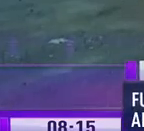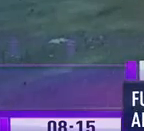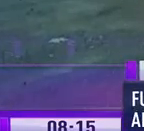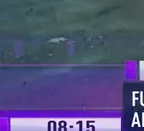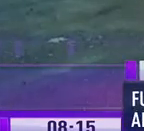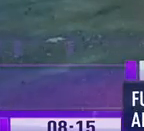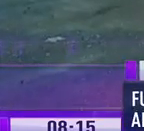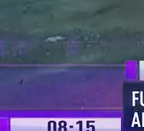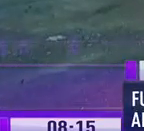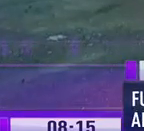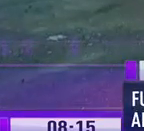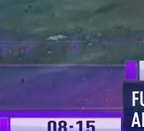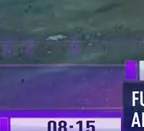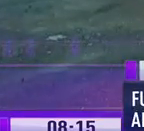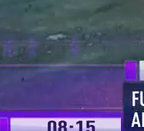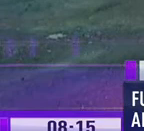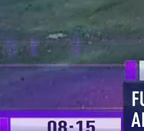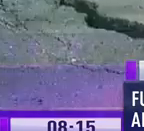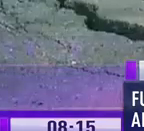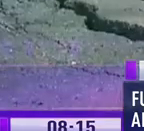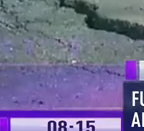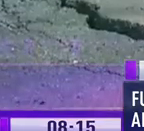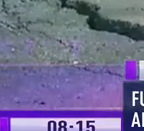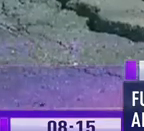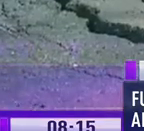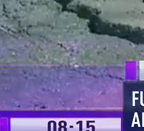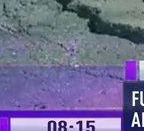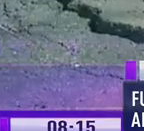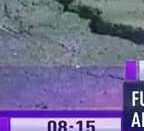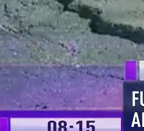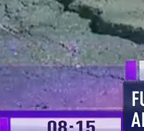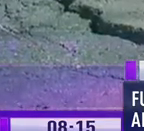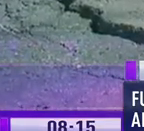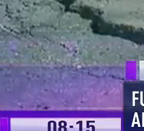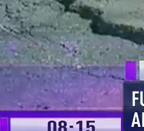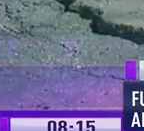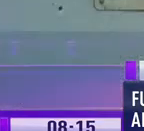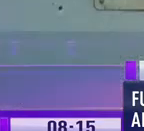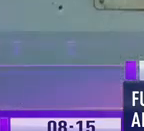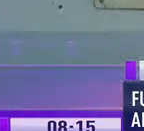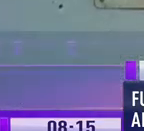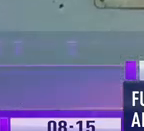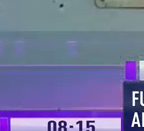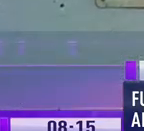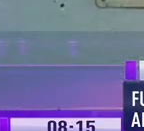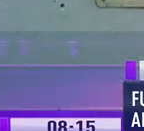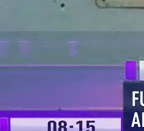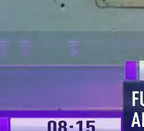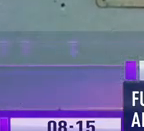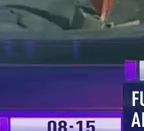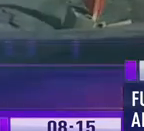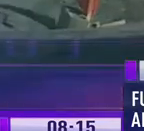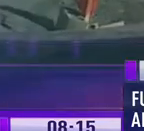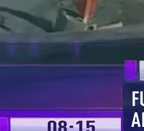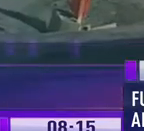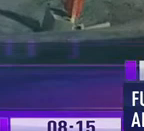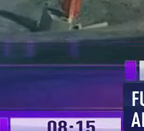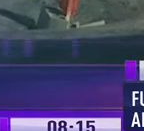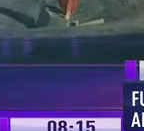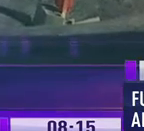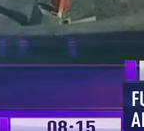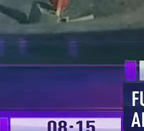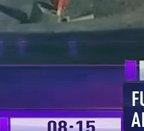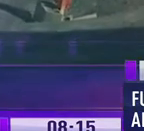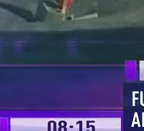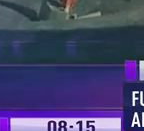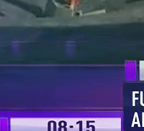el santo. Y les arreglaron ya un lío que tenían justamente con una tubería rota. Ya les vamos a contar, pero hay